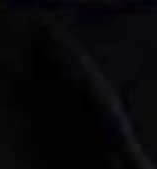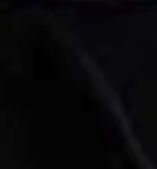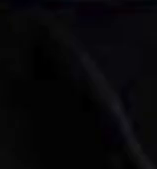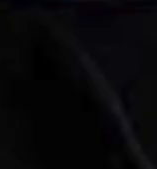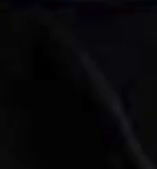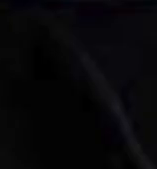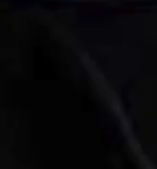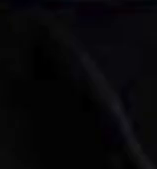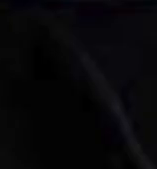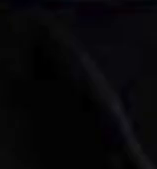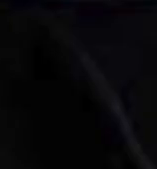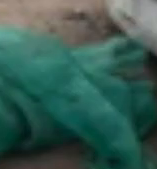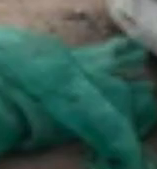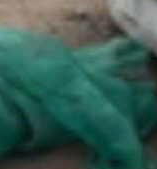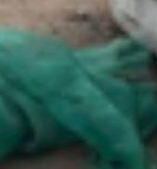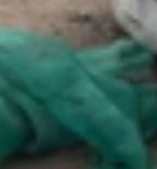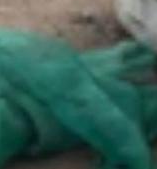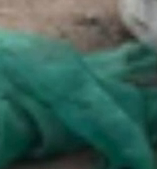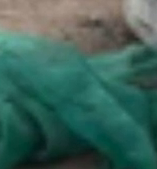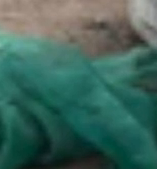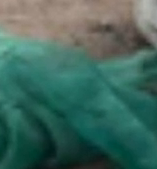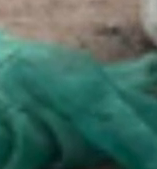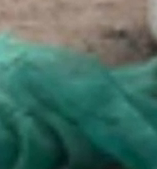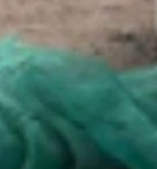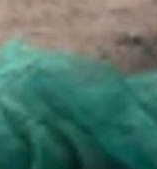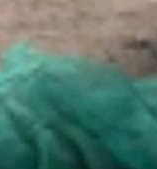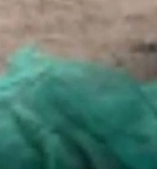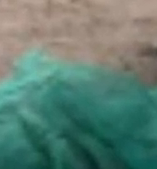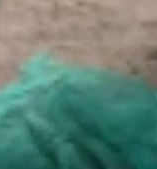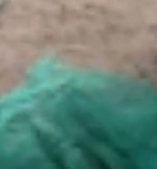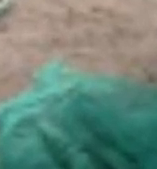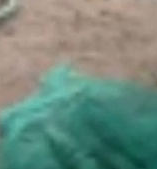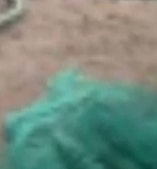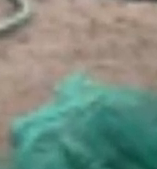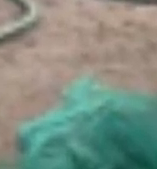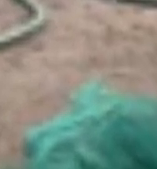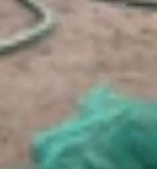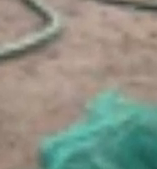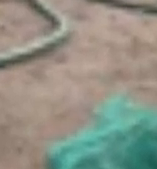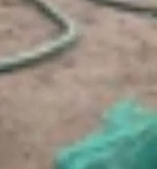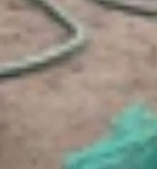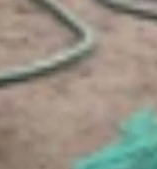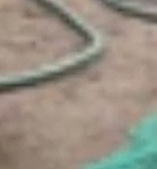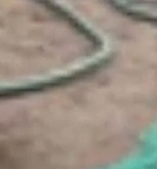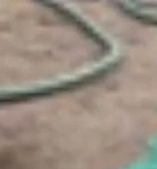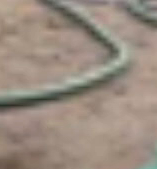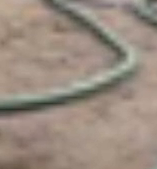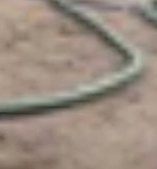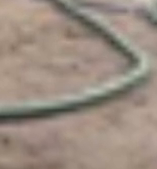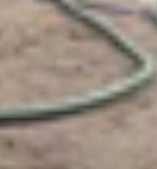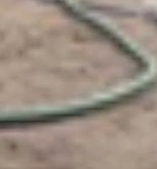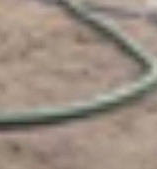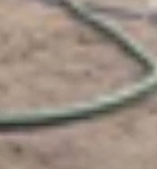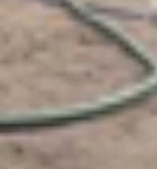han construido 7 bandas de guachicoleros en este estado, las cuales aún realizan sus actividades delictivas